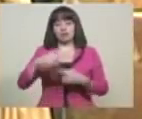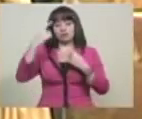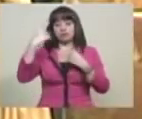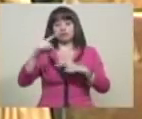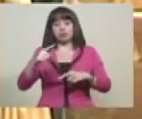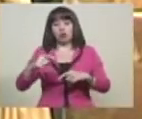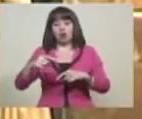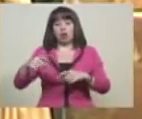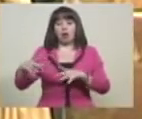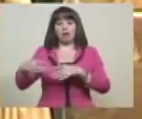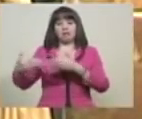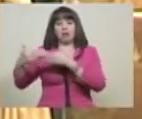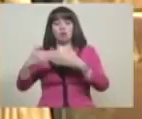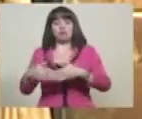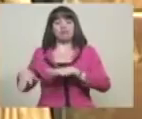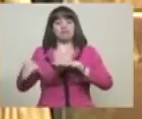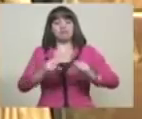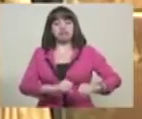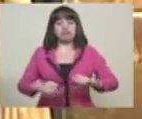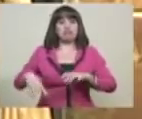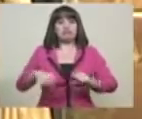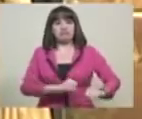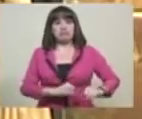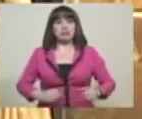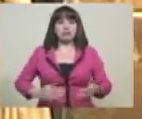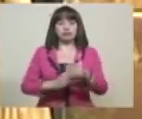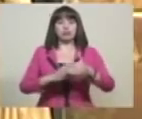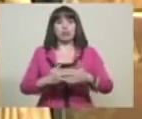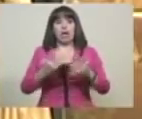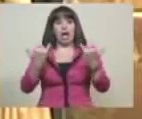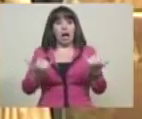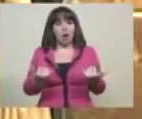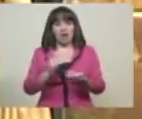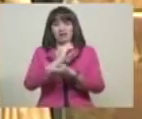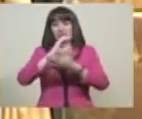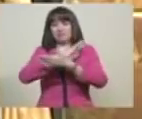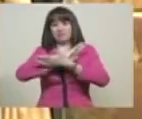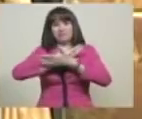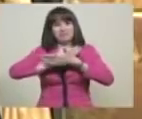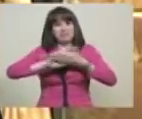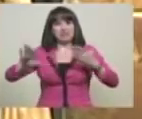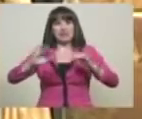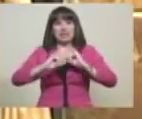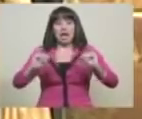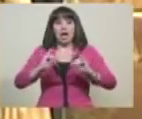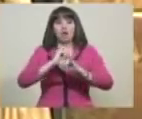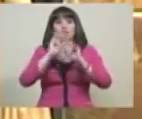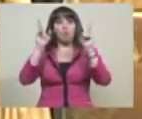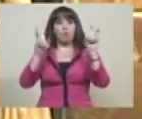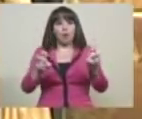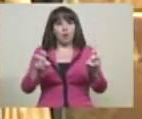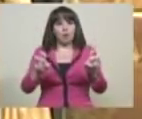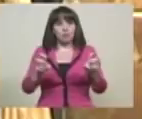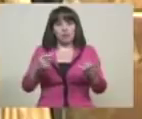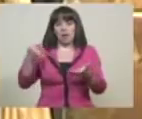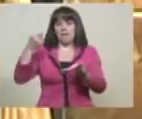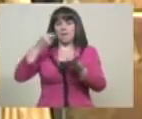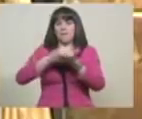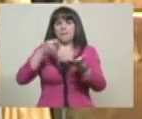En base al sistema nuevo de anclaje del petro, he fijado el salario